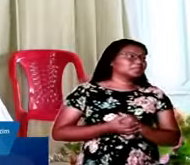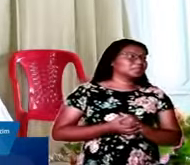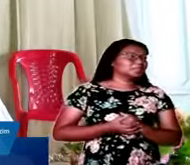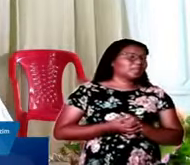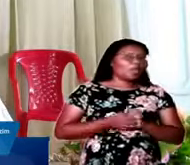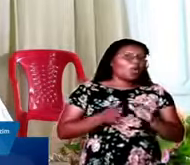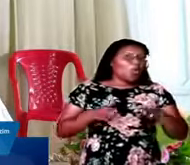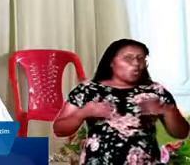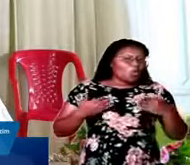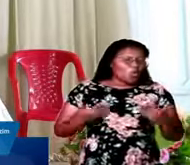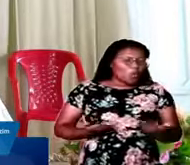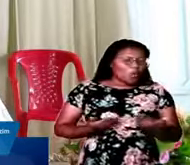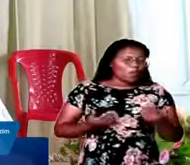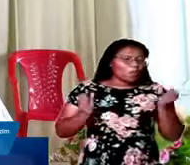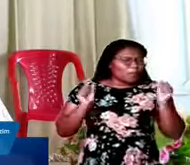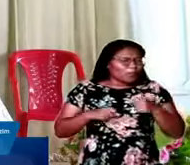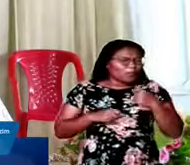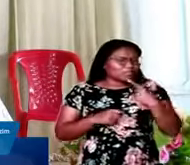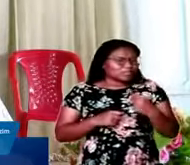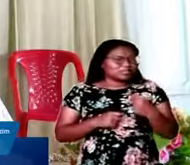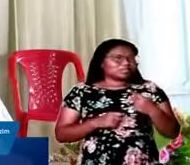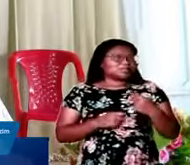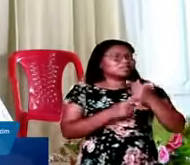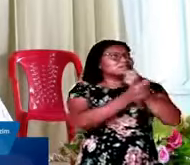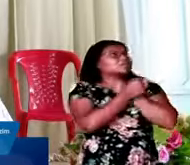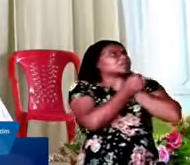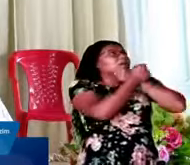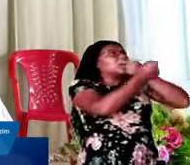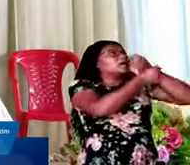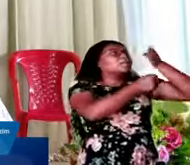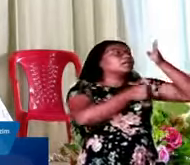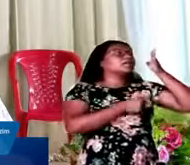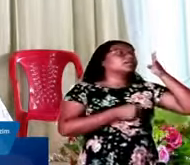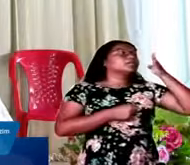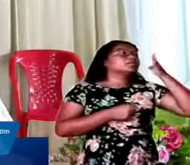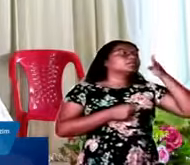¿cómo puede decir usted que ama a Dios? ¿Y qué?